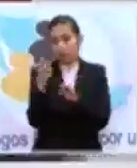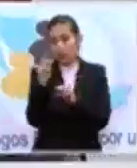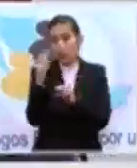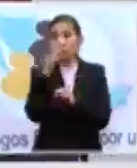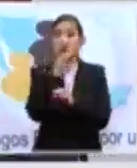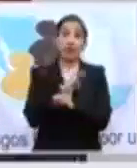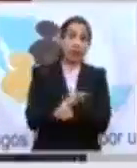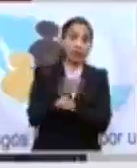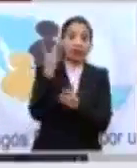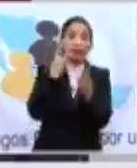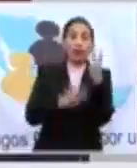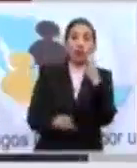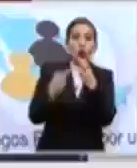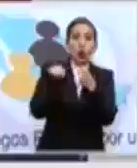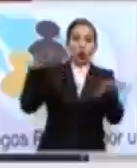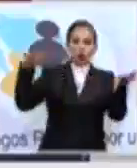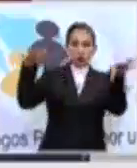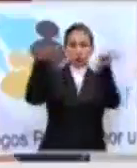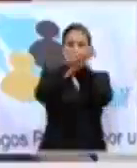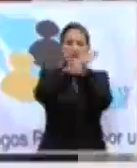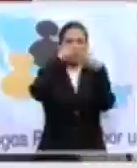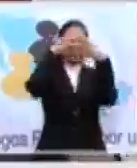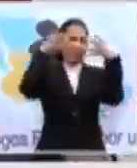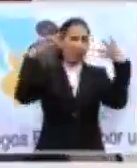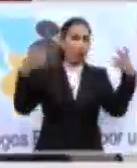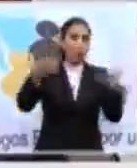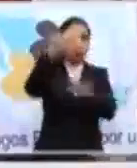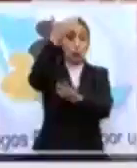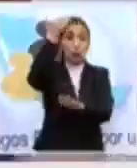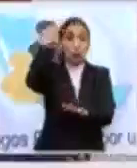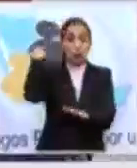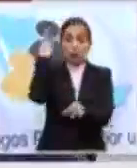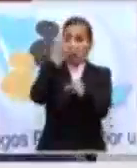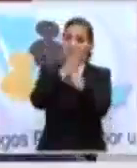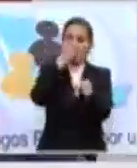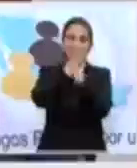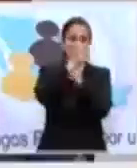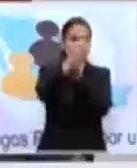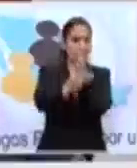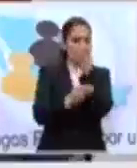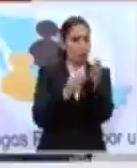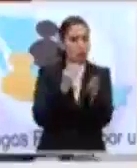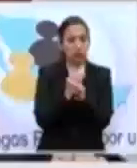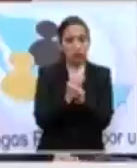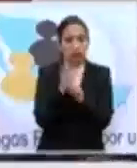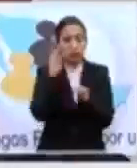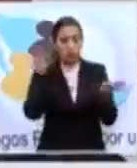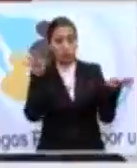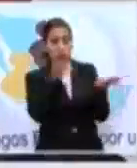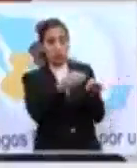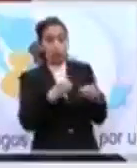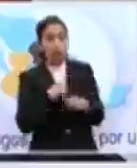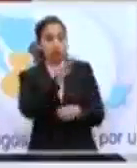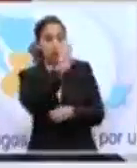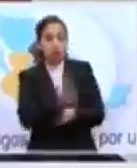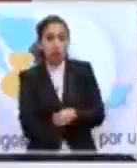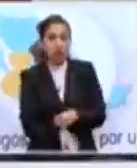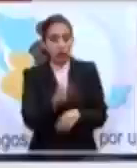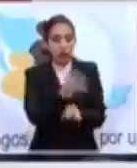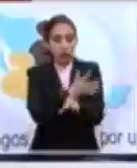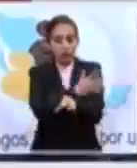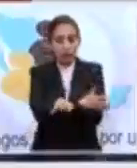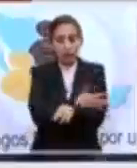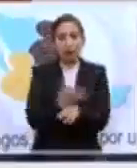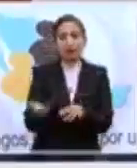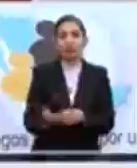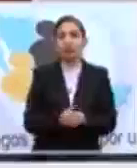una fiesta, viene de una gran revolución que en aquel tiempo era la primera en el mundo, donde dieron su vida, nos dice el compañero